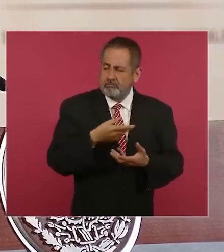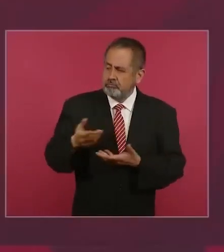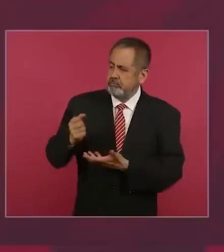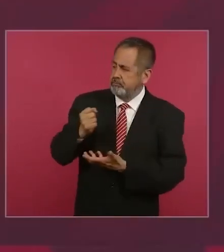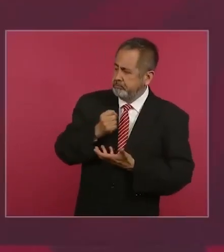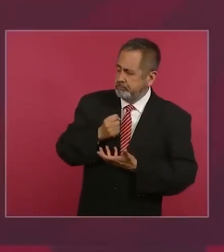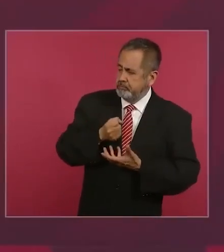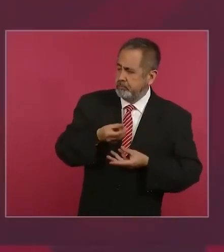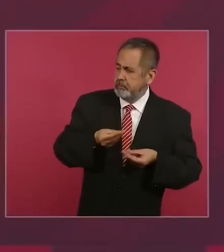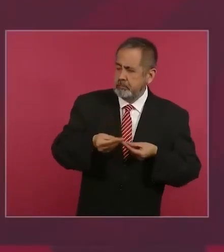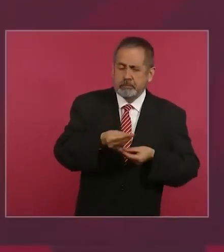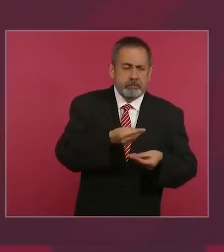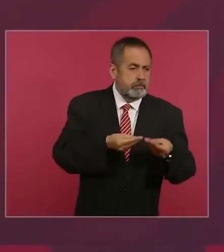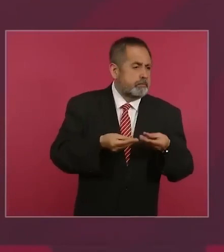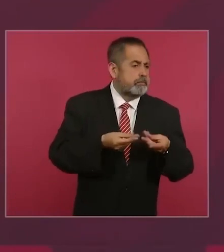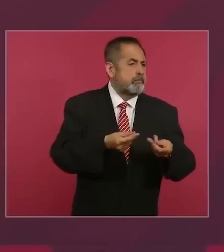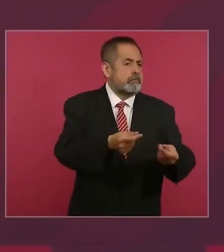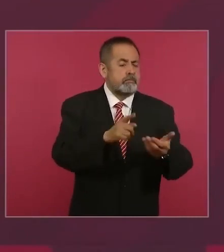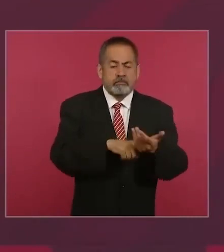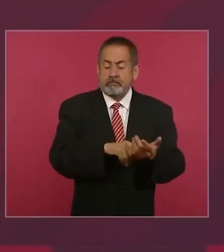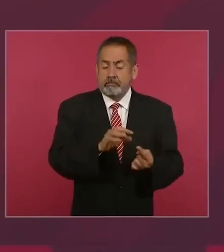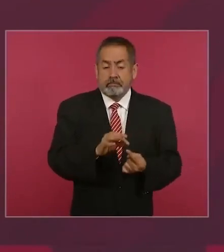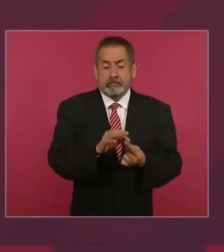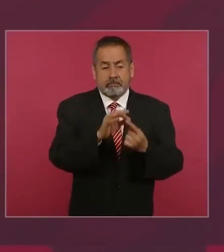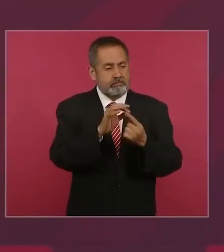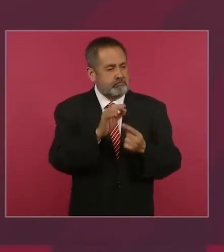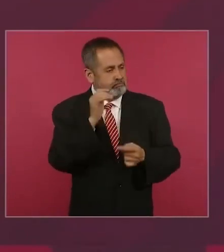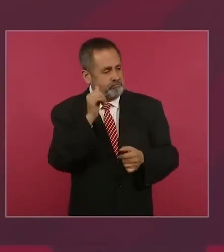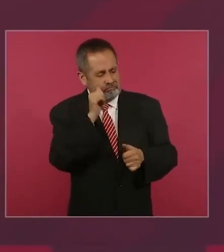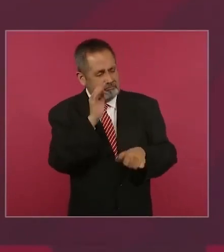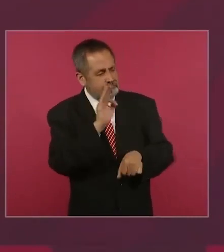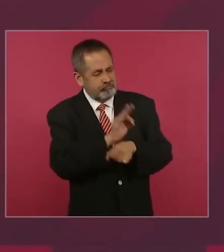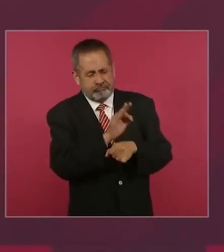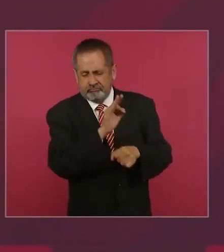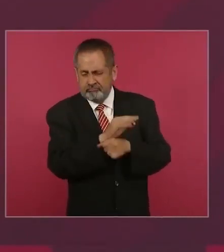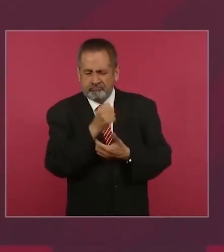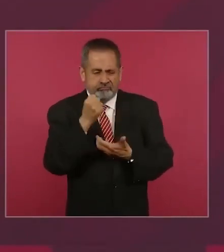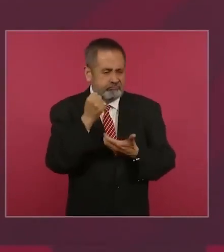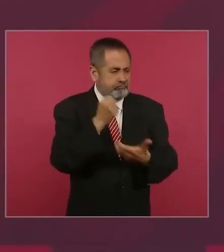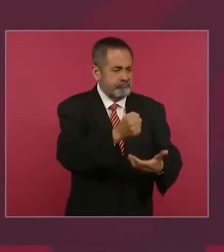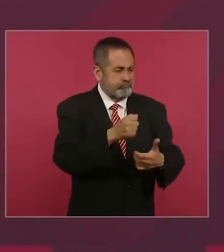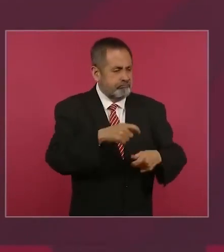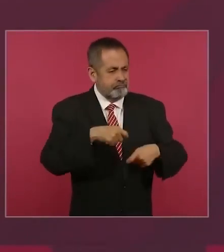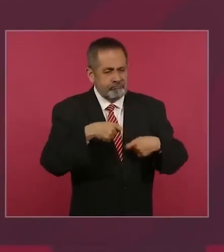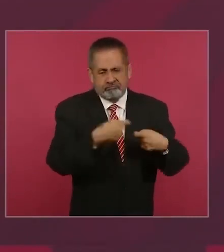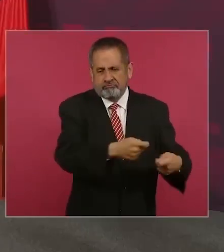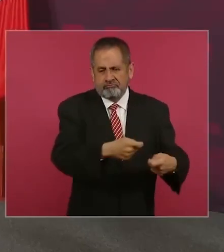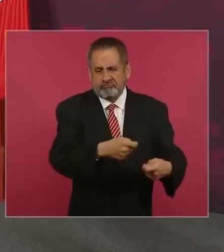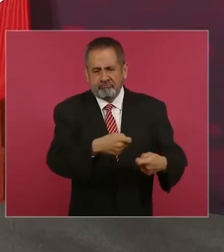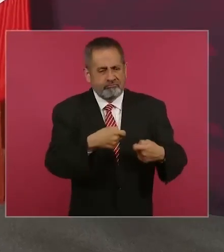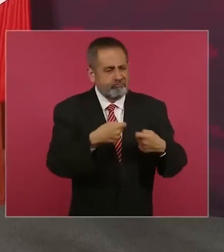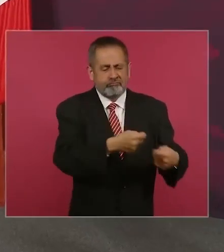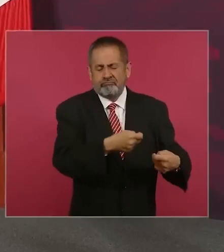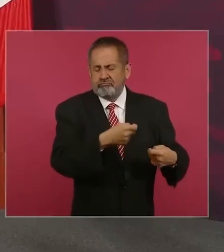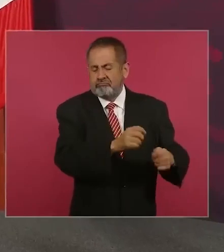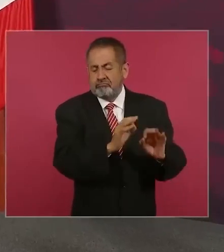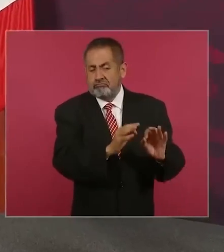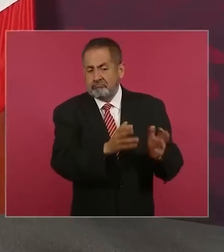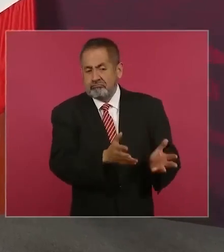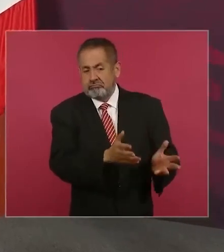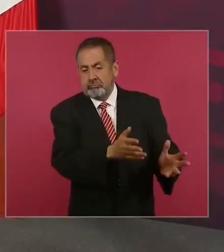por casa Para apoyar a las personas afectadas a partir de hoy empiezan a recorrer las calles todo se va a entregar de manera directa sin